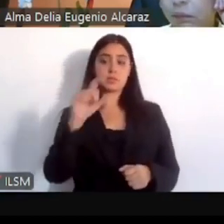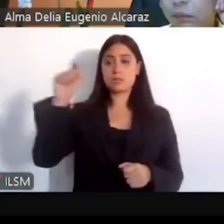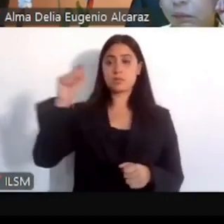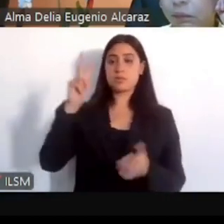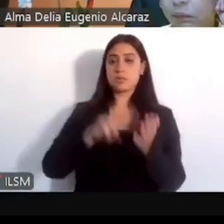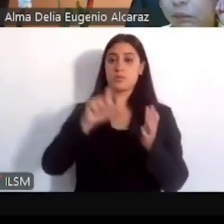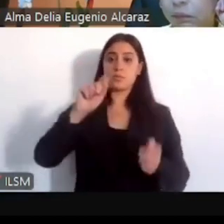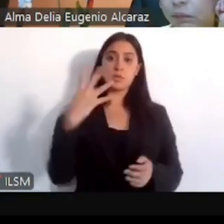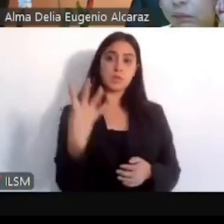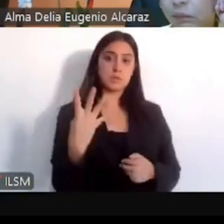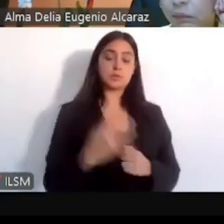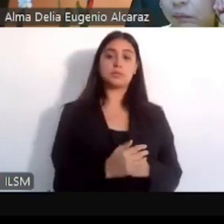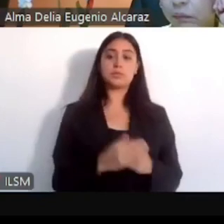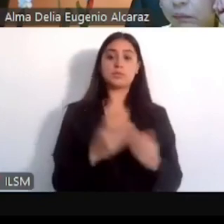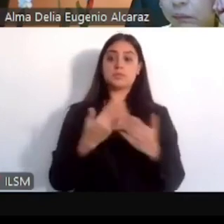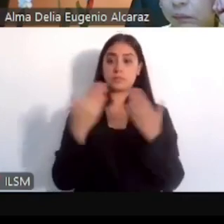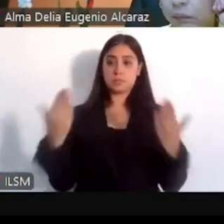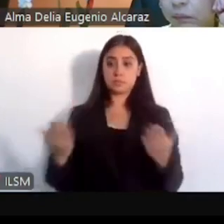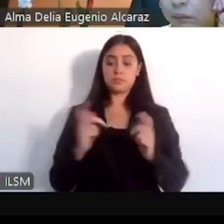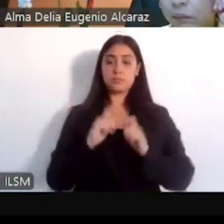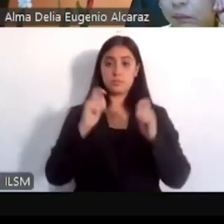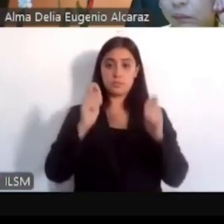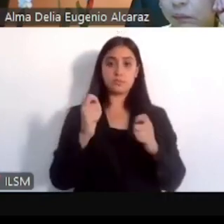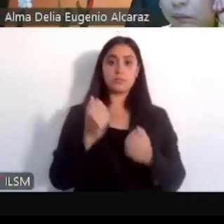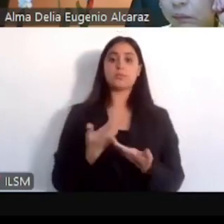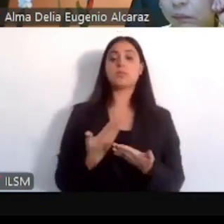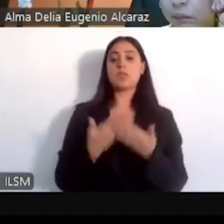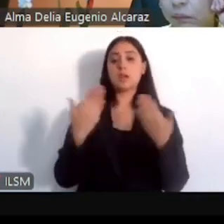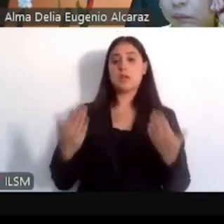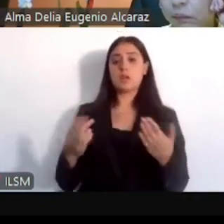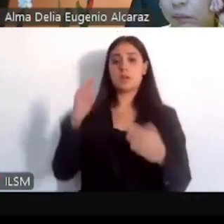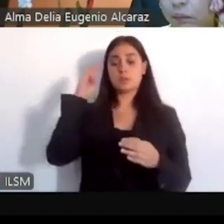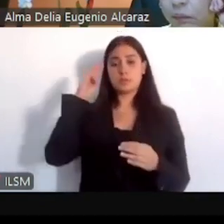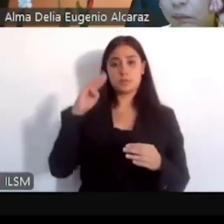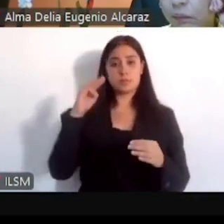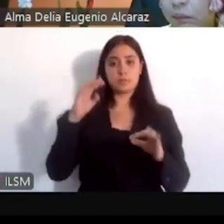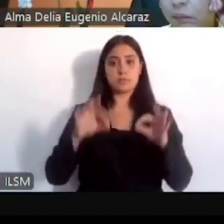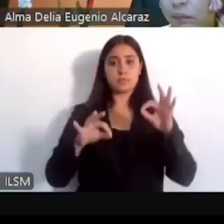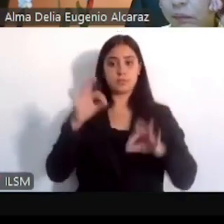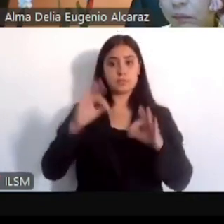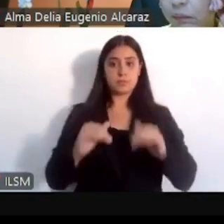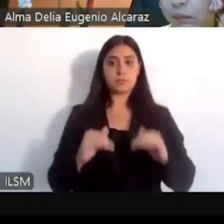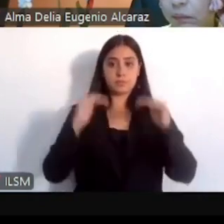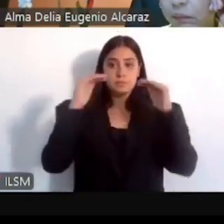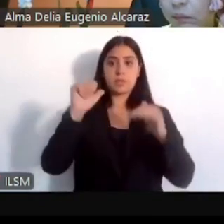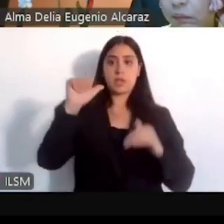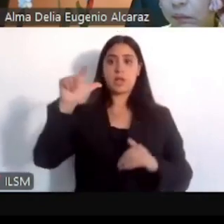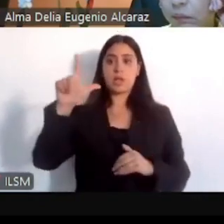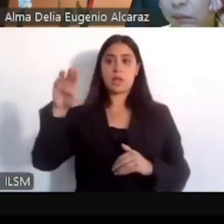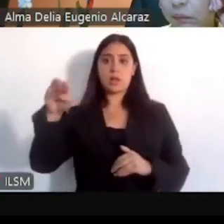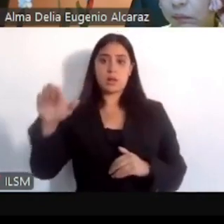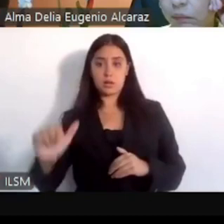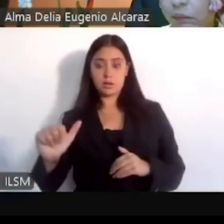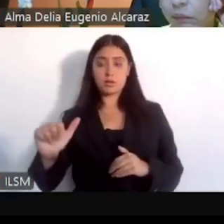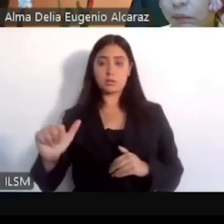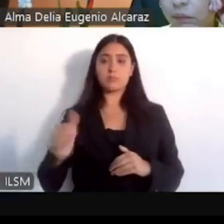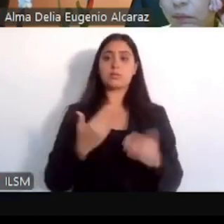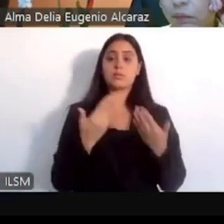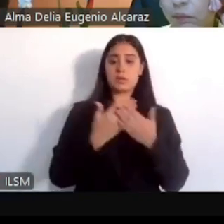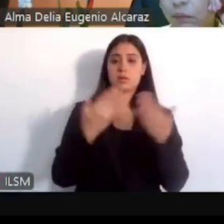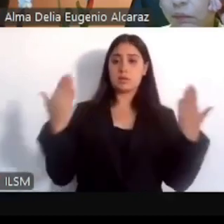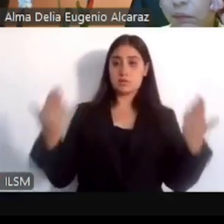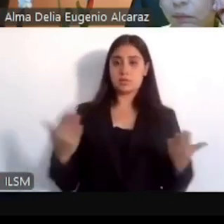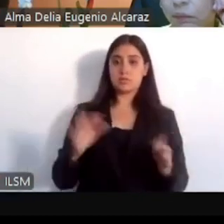2024 el cual fue turnado a la ponencia de la magistrada la magistrada almadelia Eugenio Alcaraz por lo tanto